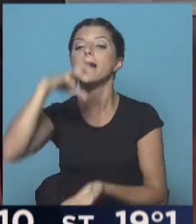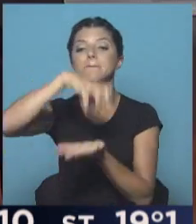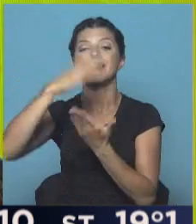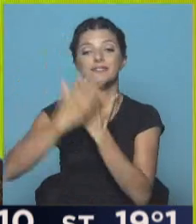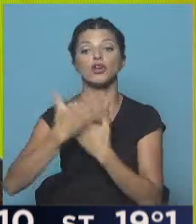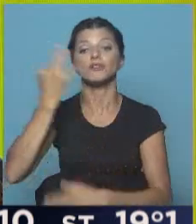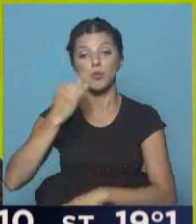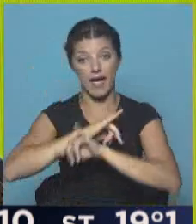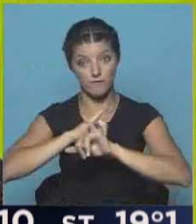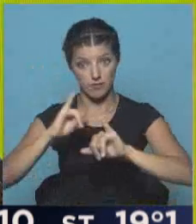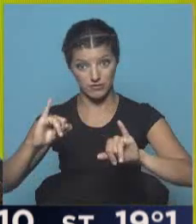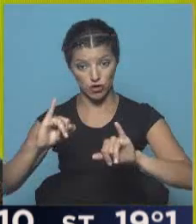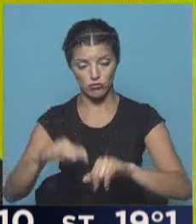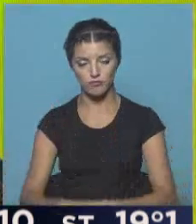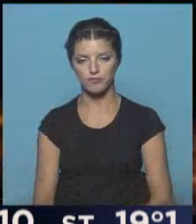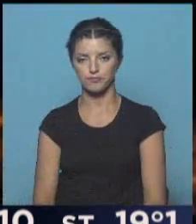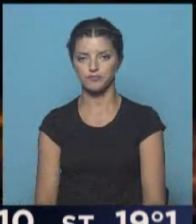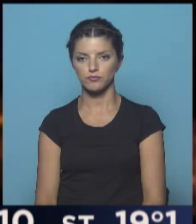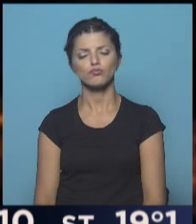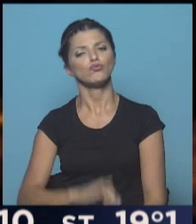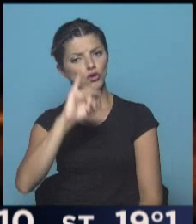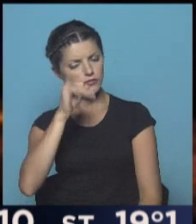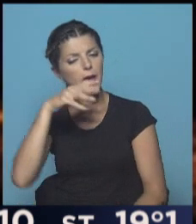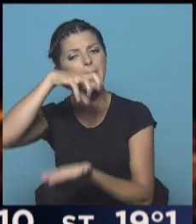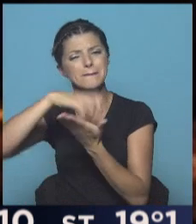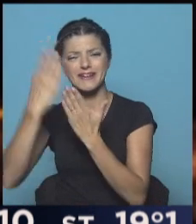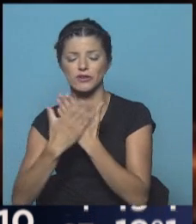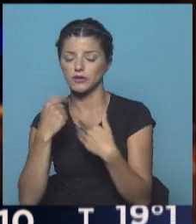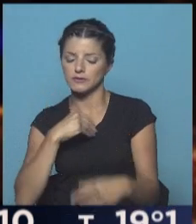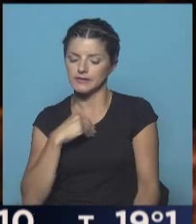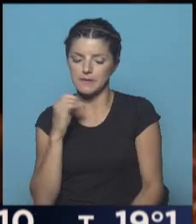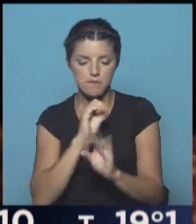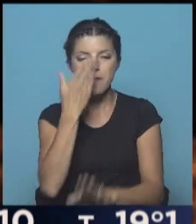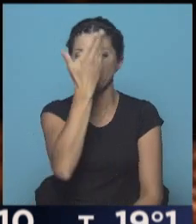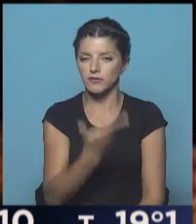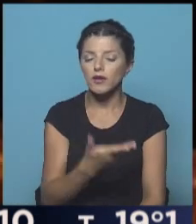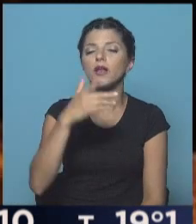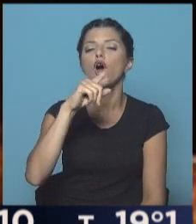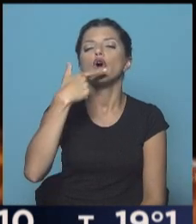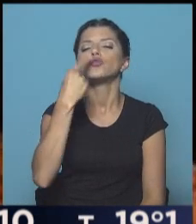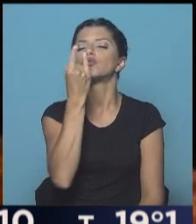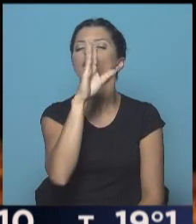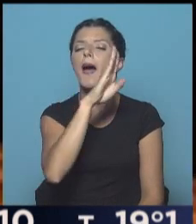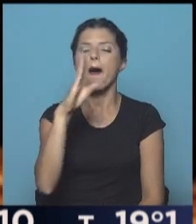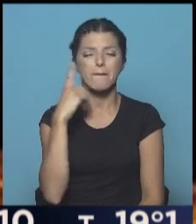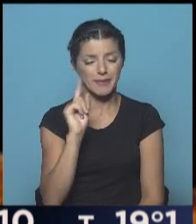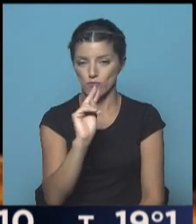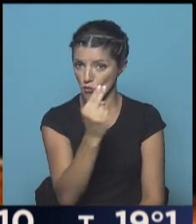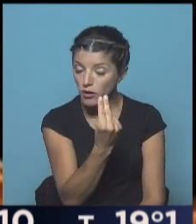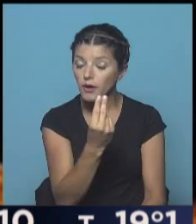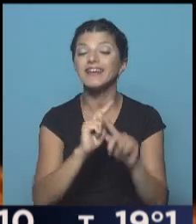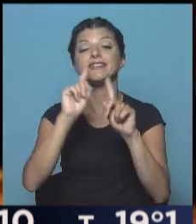Seguridad. Sí, el Ministerio declaró su profundo pesar por el fallecimiento de Alberto Sarubi y su firme determinación